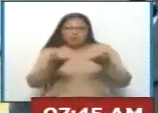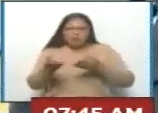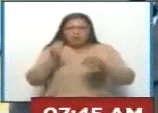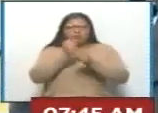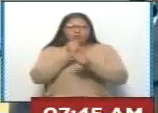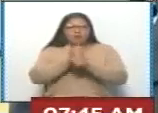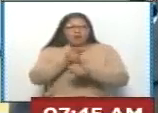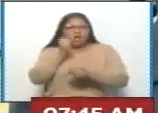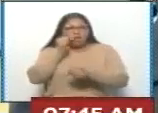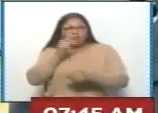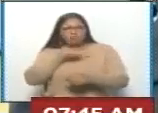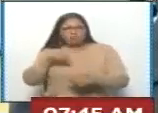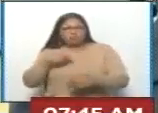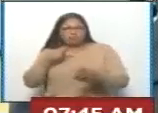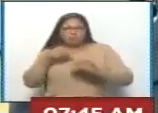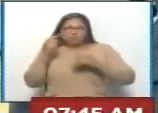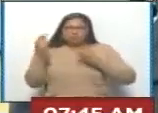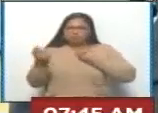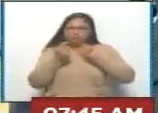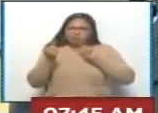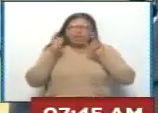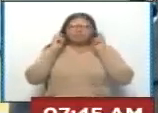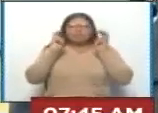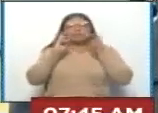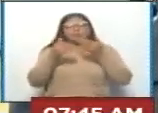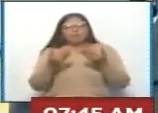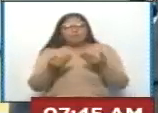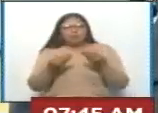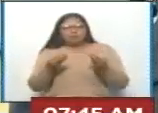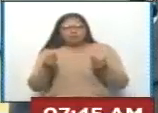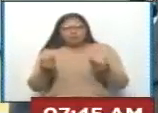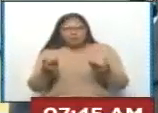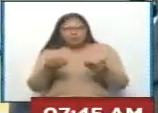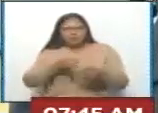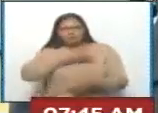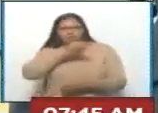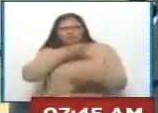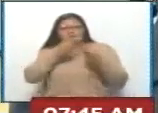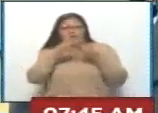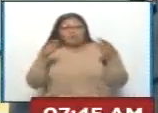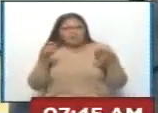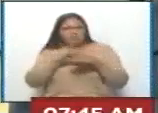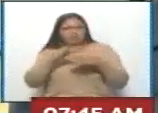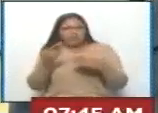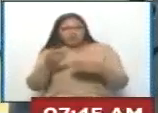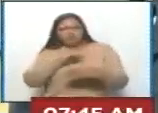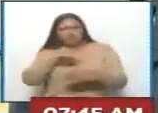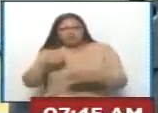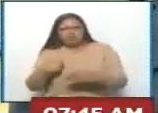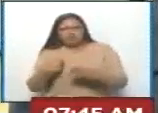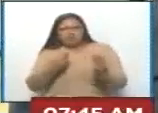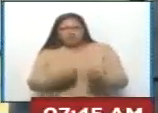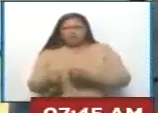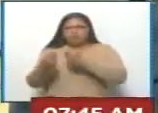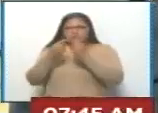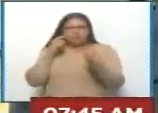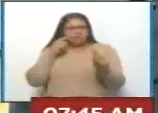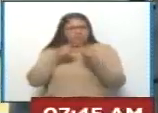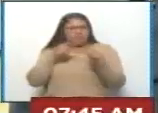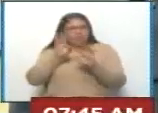trabajadores para debatir sobre el tema salarial y social en general, porque nosotros concebimos la economía como un